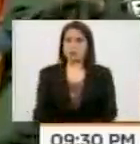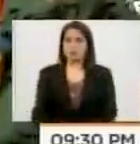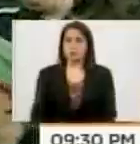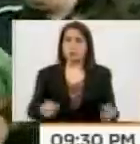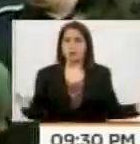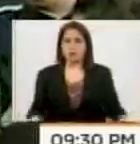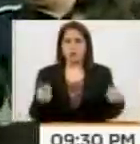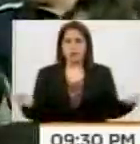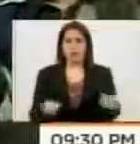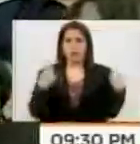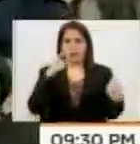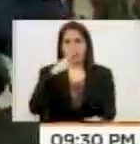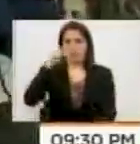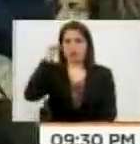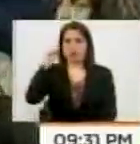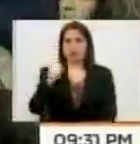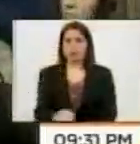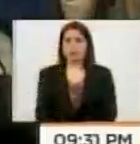Miren, miren.